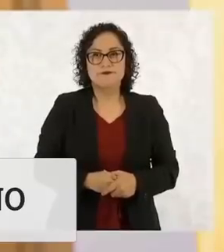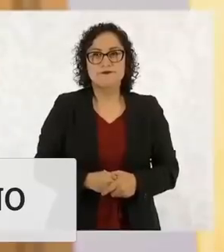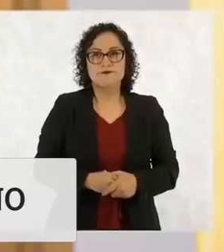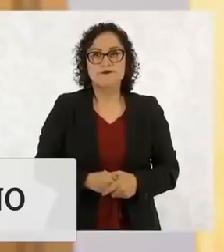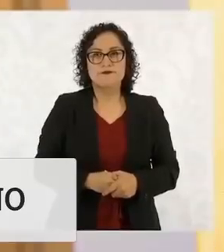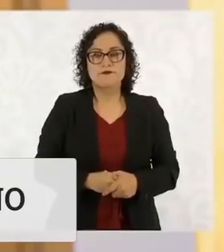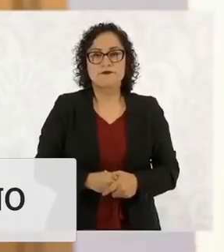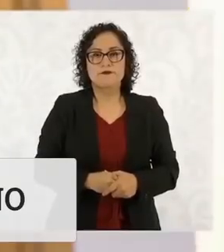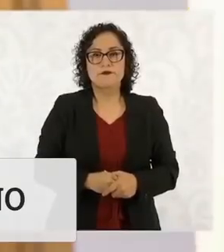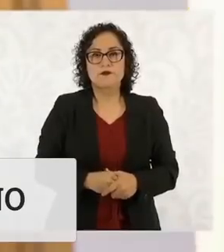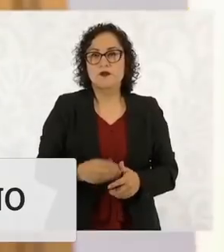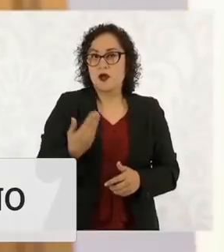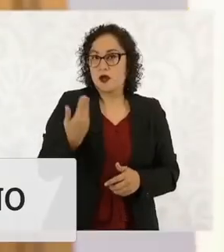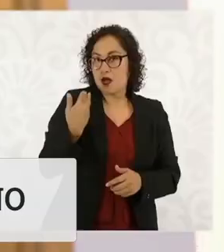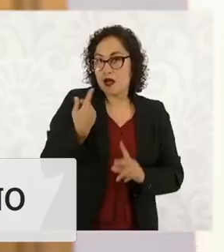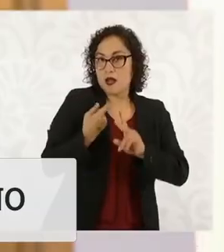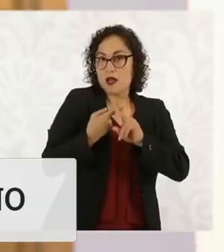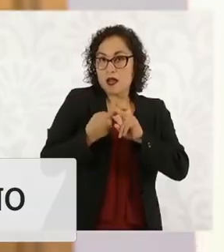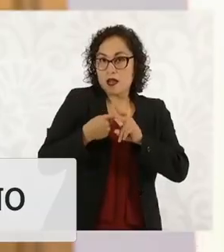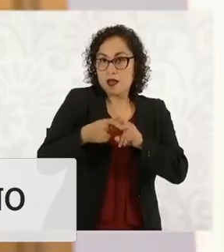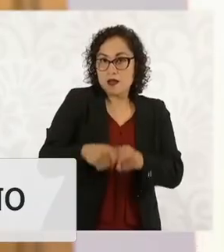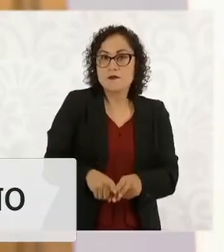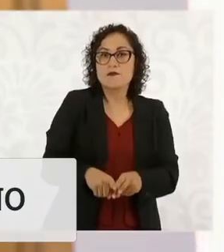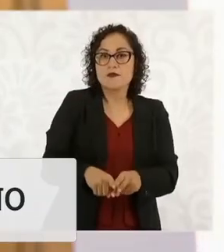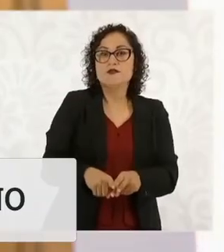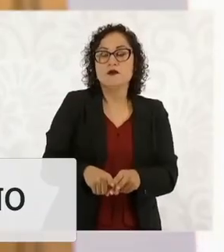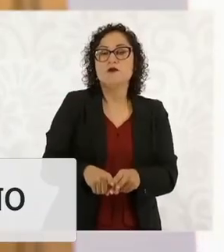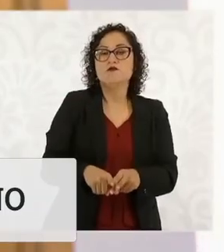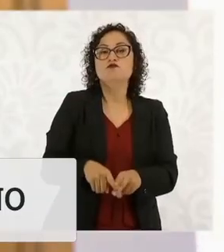Entró en operación la Línea Nacional